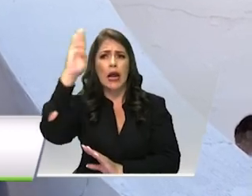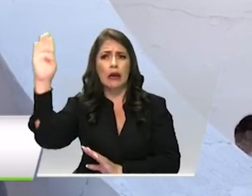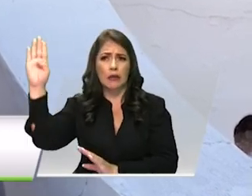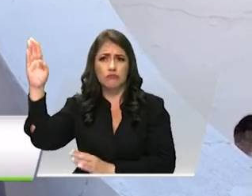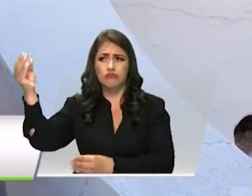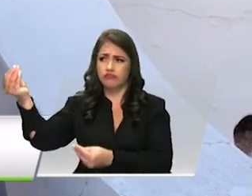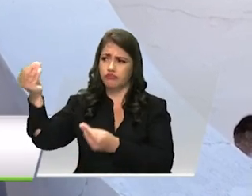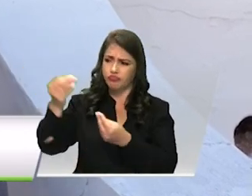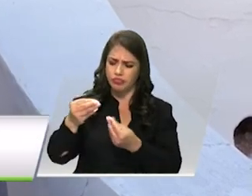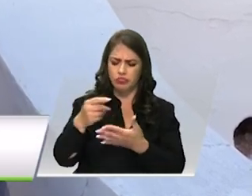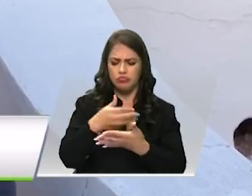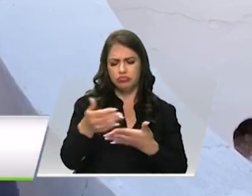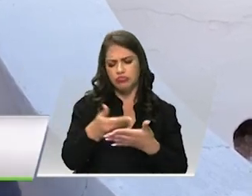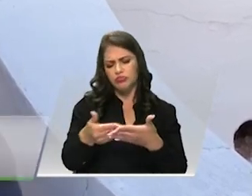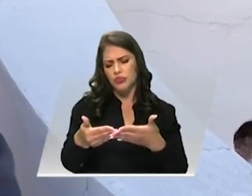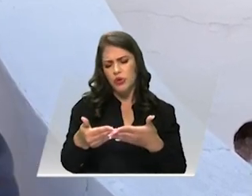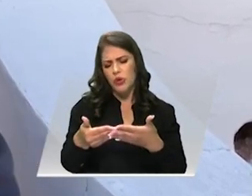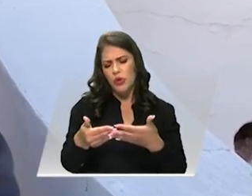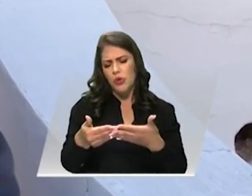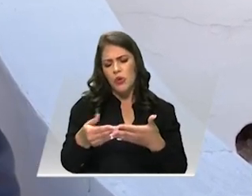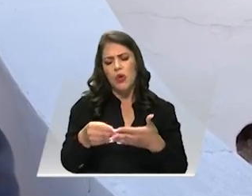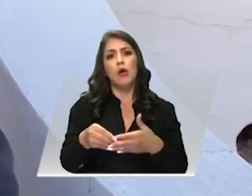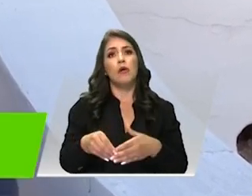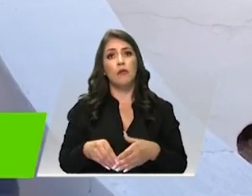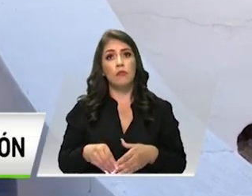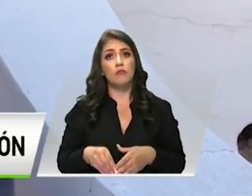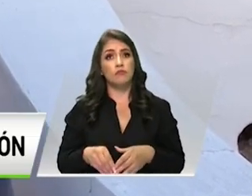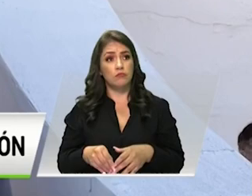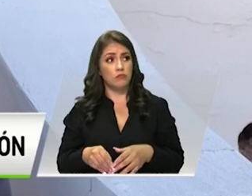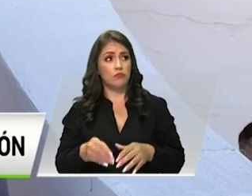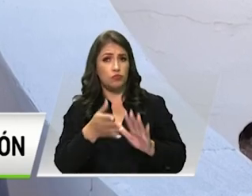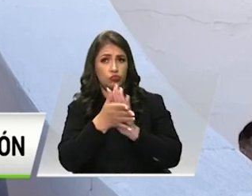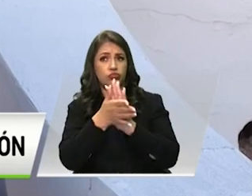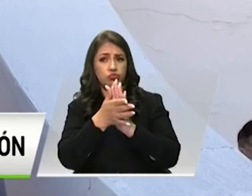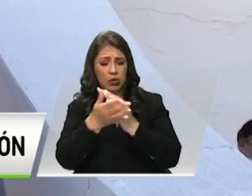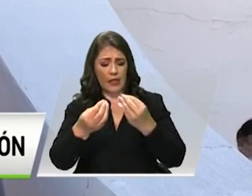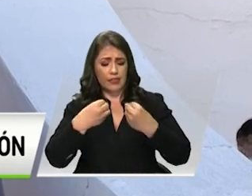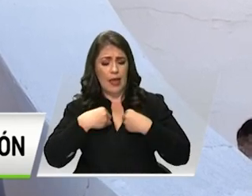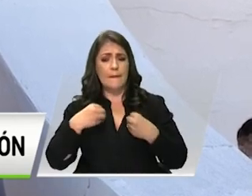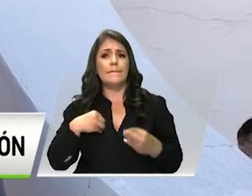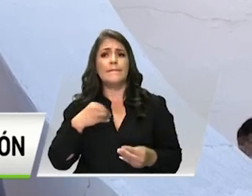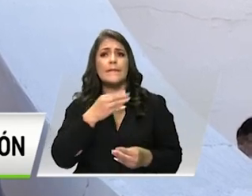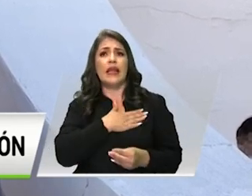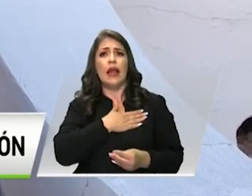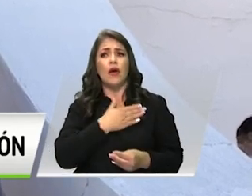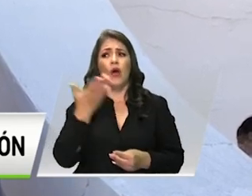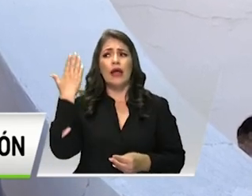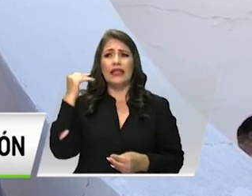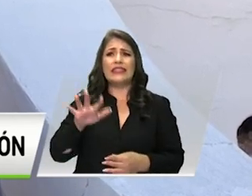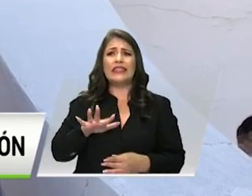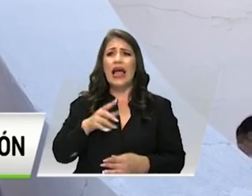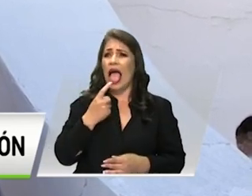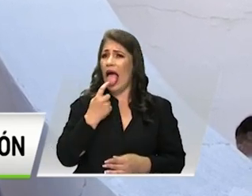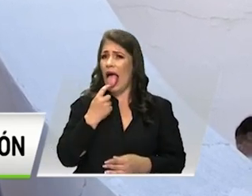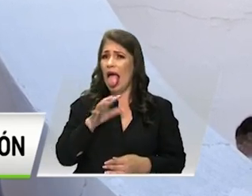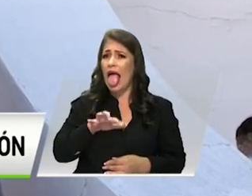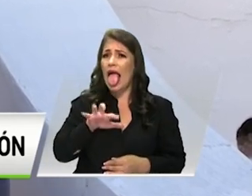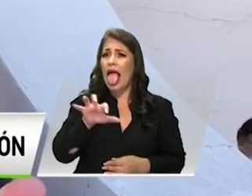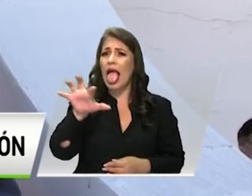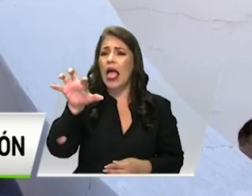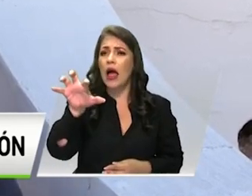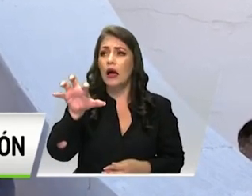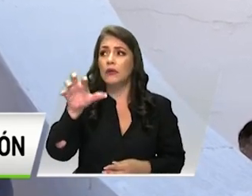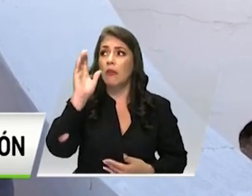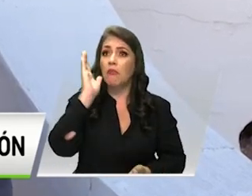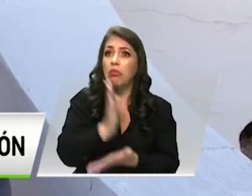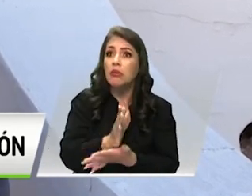en Tarso, testimoniando que habían tenido la curación de un cáncer de lengua.